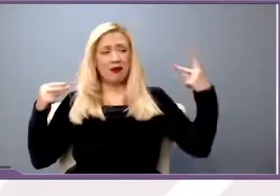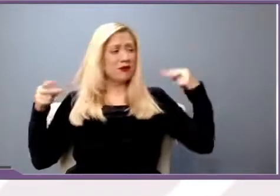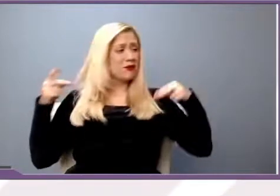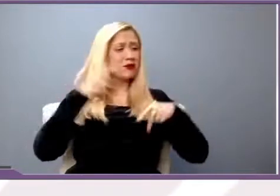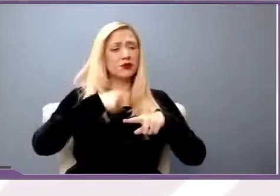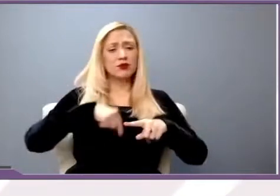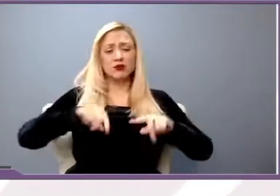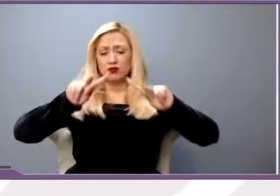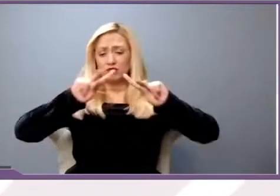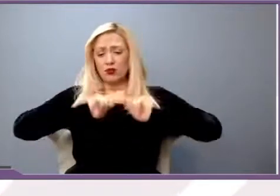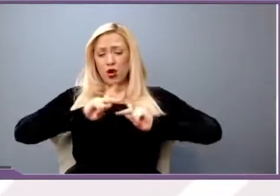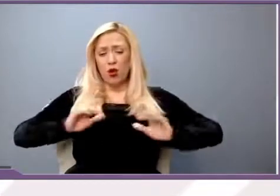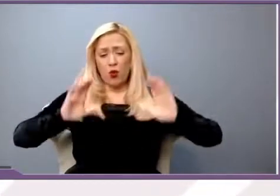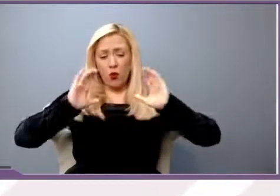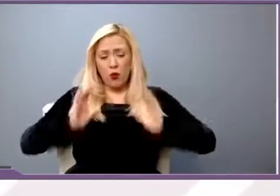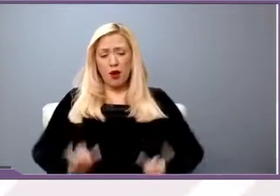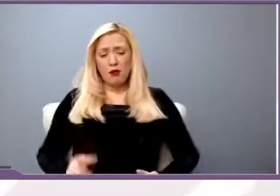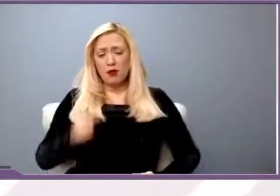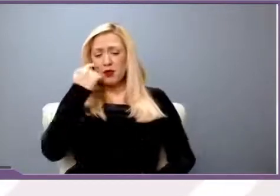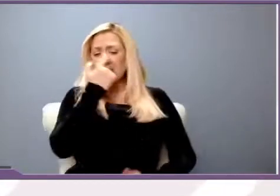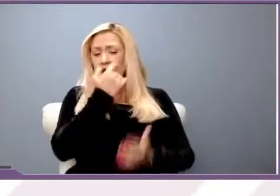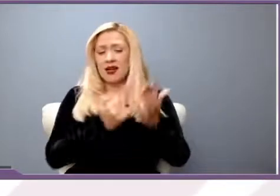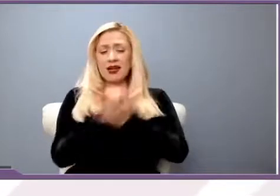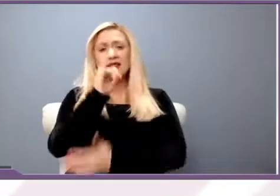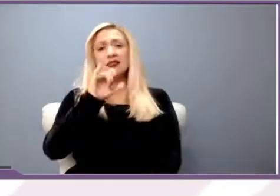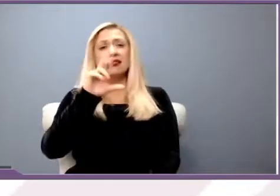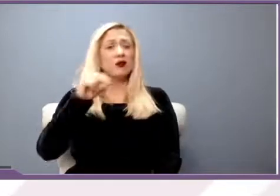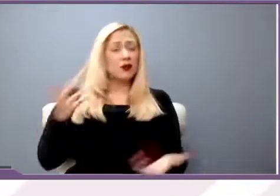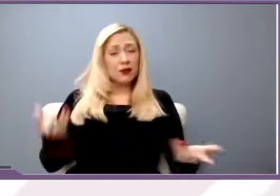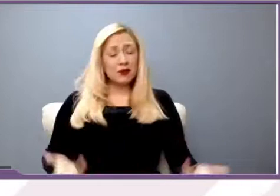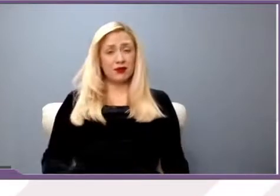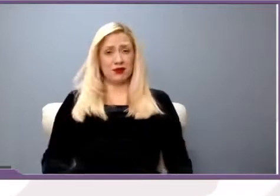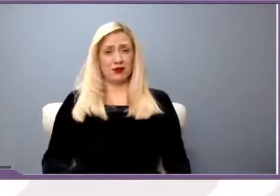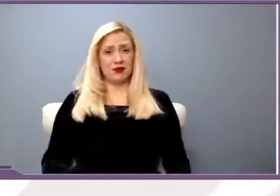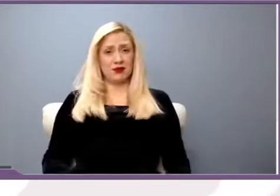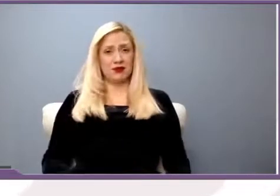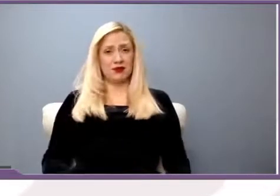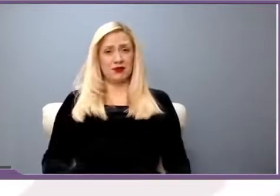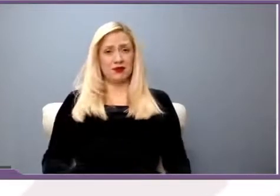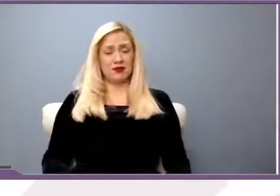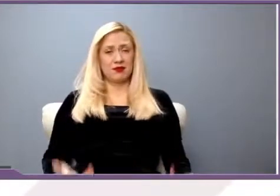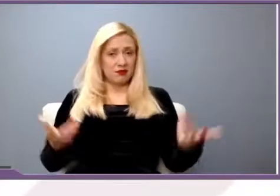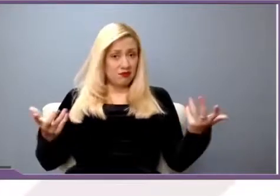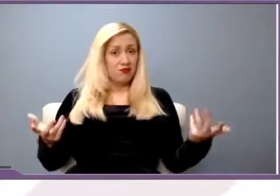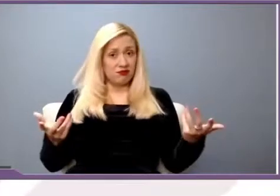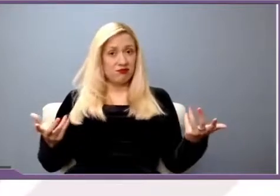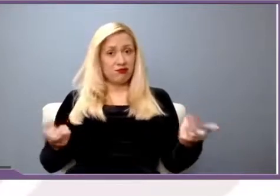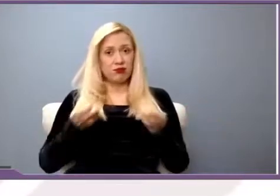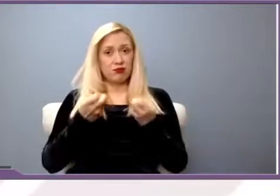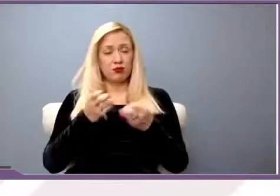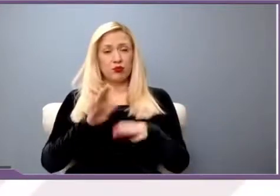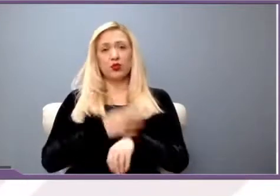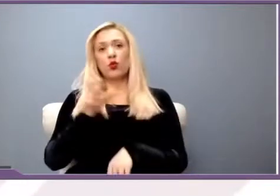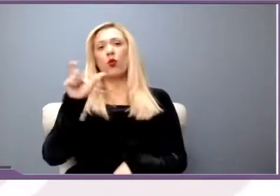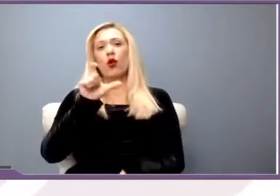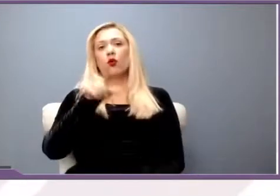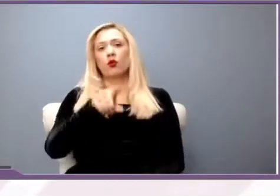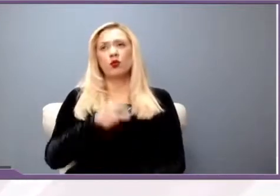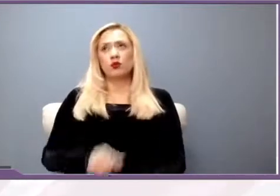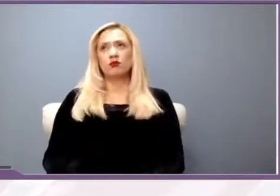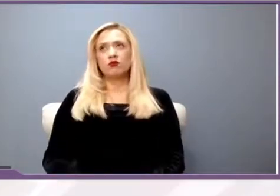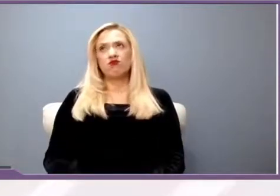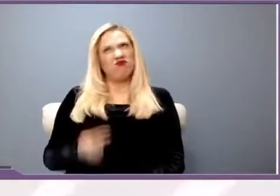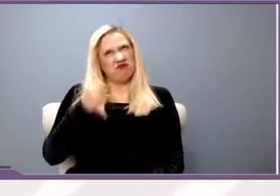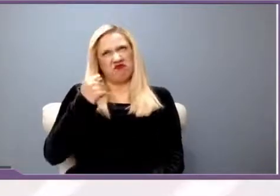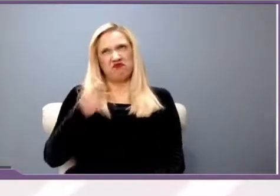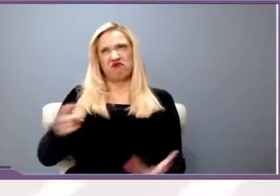nuestros cuerpos, ¿no? Y bueno, desde ahí yo pensaría que la disidencia es un espacio así como que de vez en cuando te atreves a ponerte ese vestido rojo